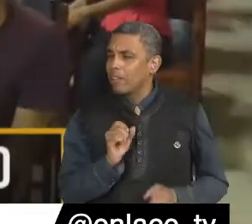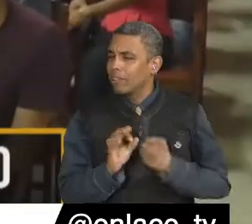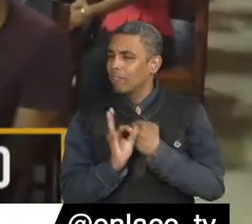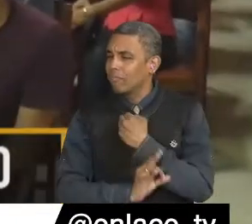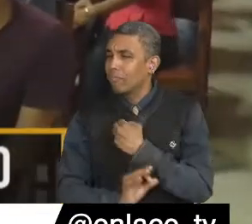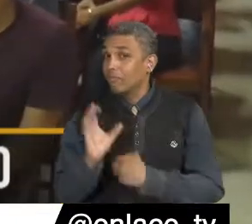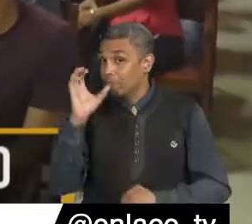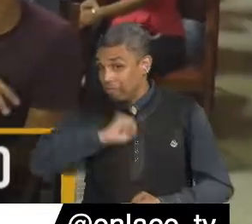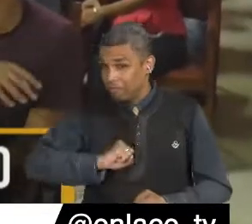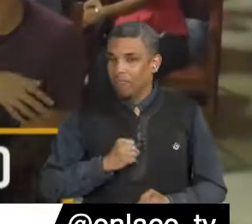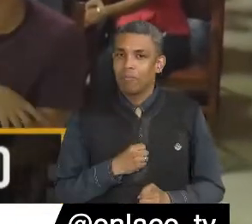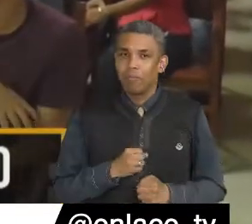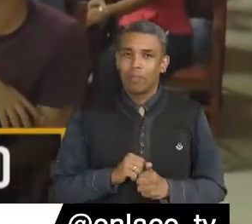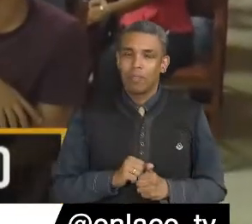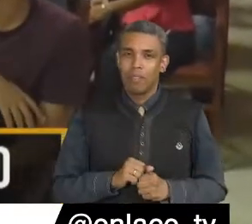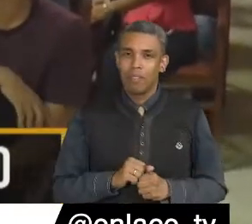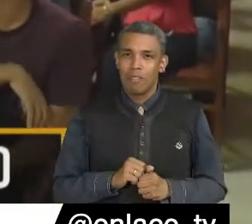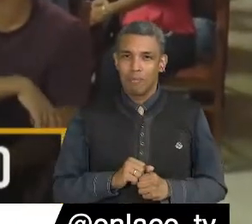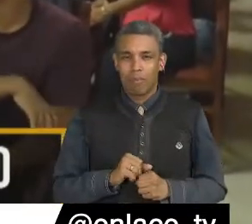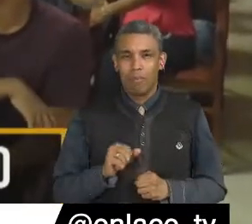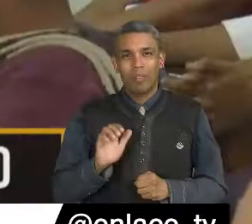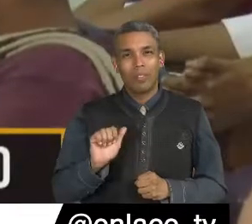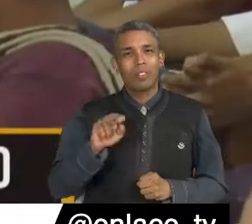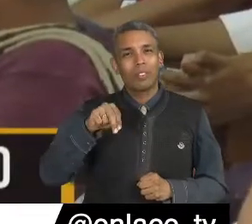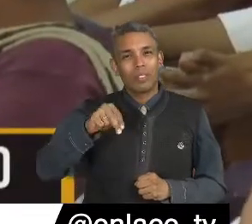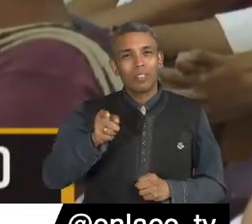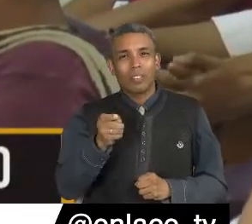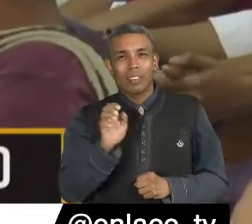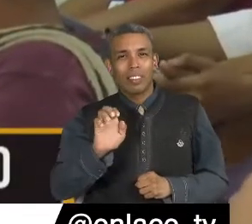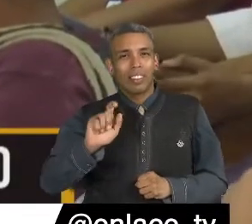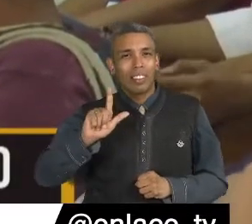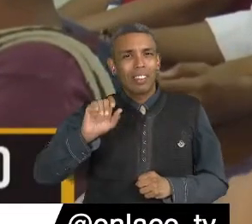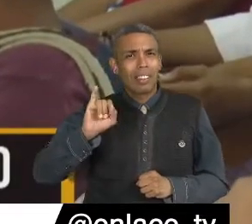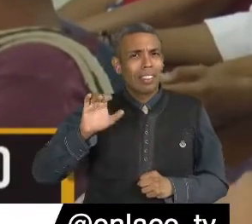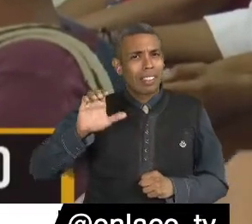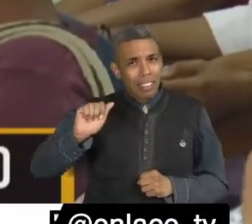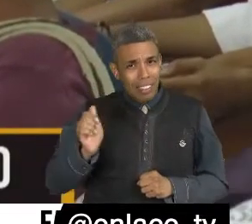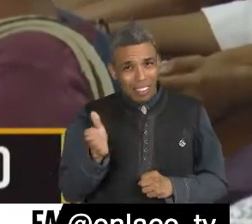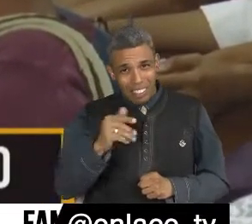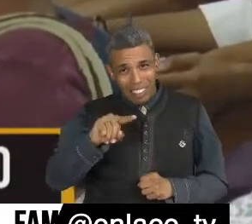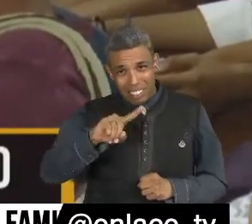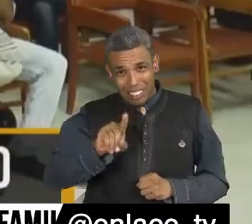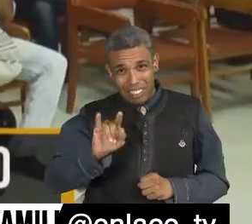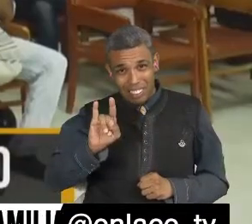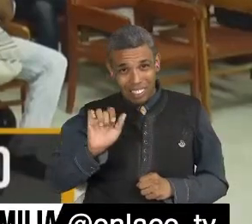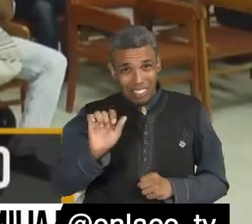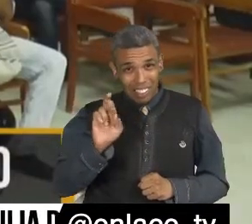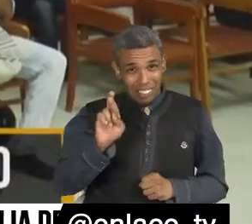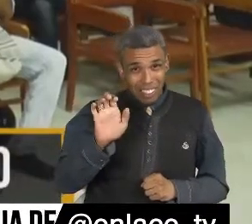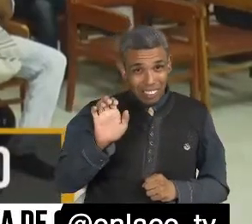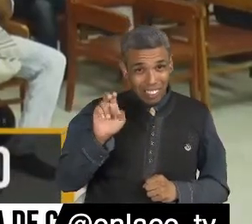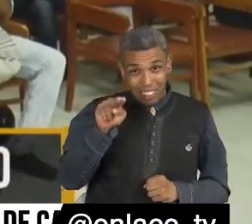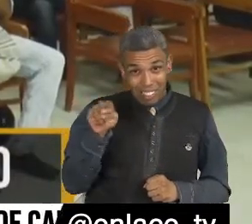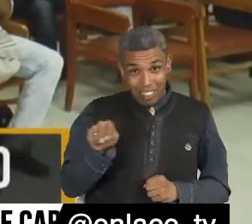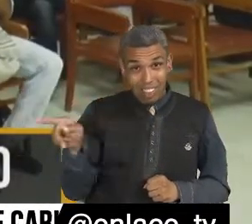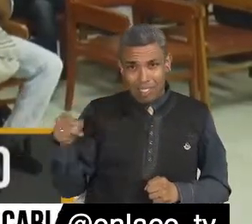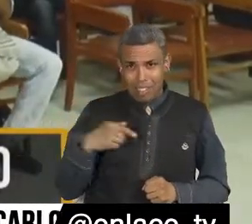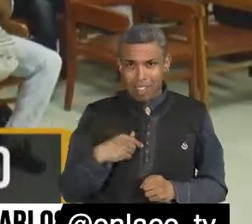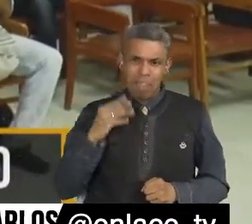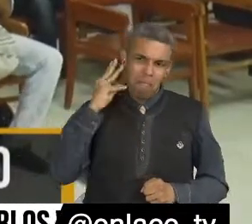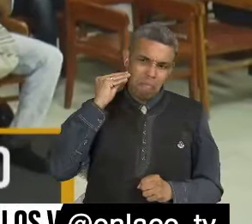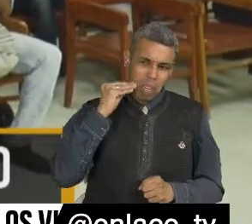periodismo. Para la comunicadora y docente Angélica Suárez, este tipo de encuentros enriquece el proceso académico. Es un conversatorio para